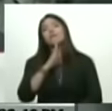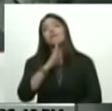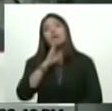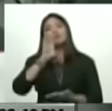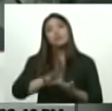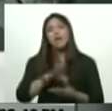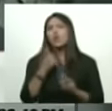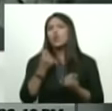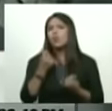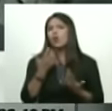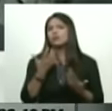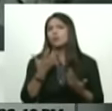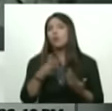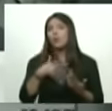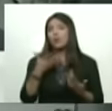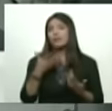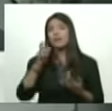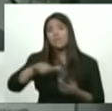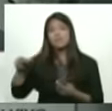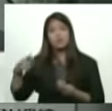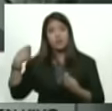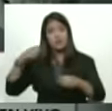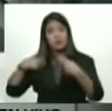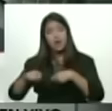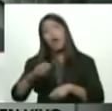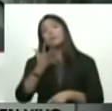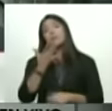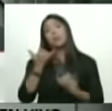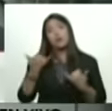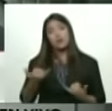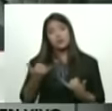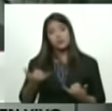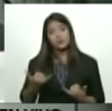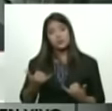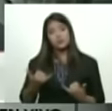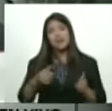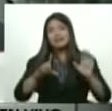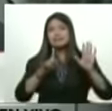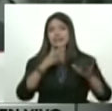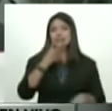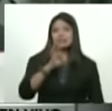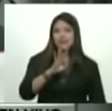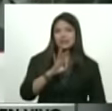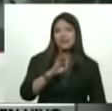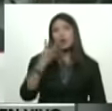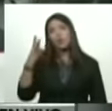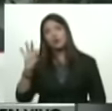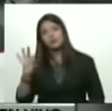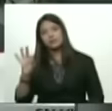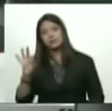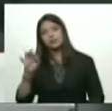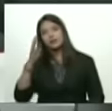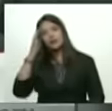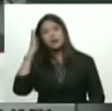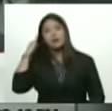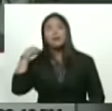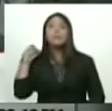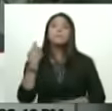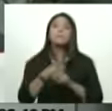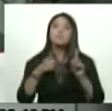puede tener líquido el exportador. En este caso, originalmente, está a 60-40 y no sé